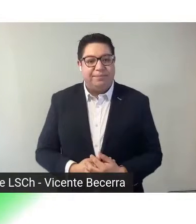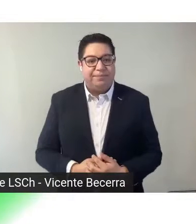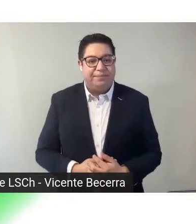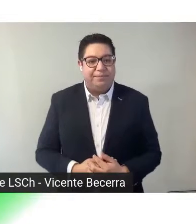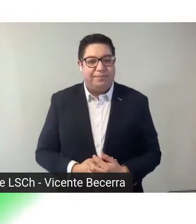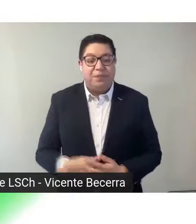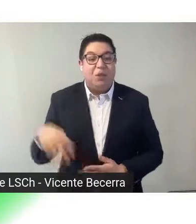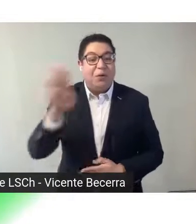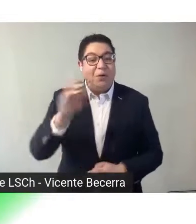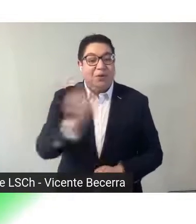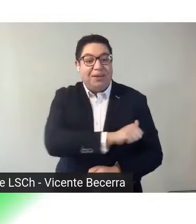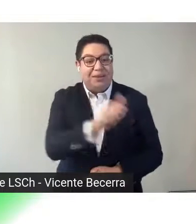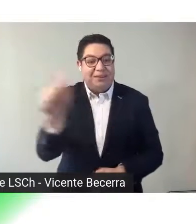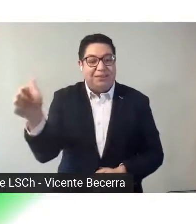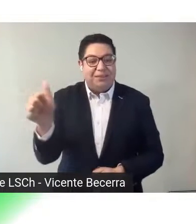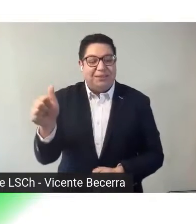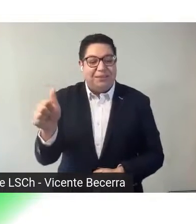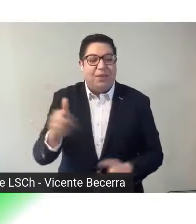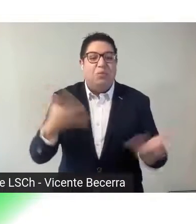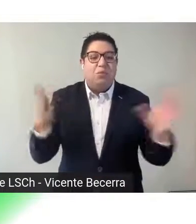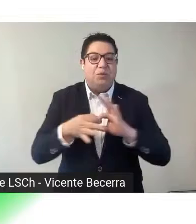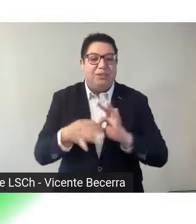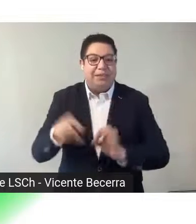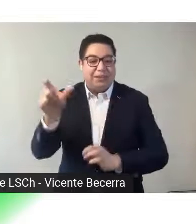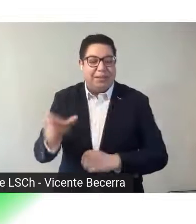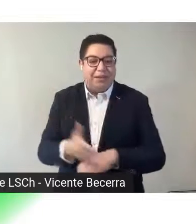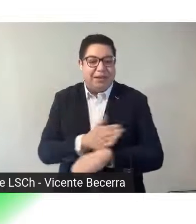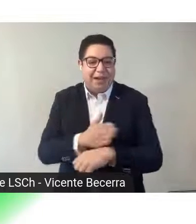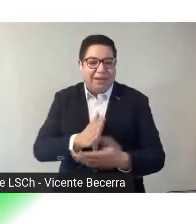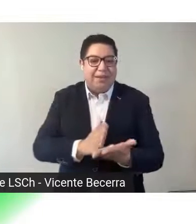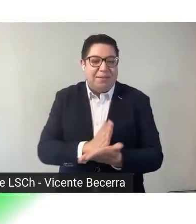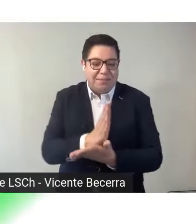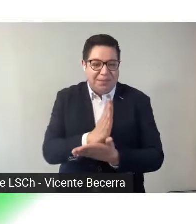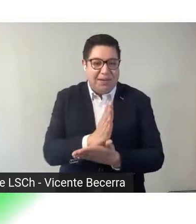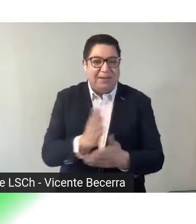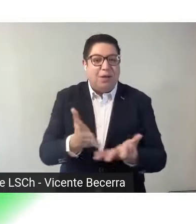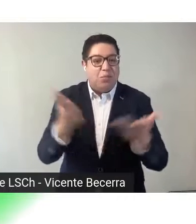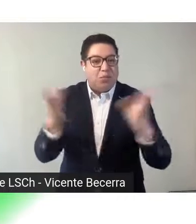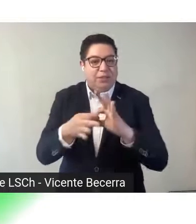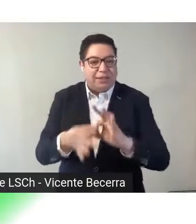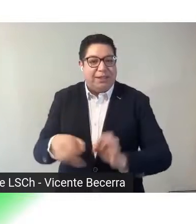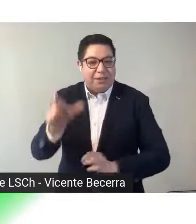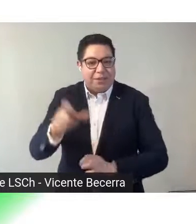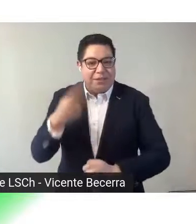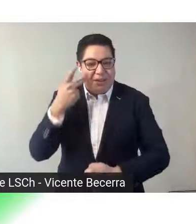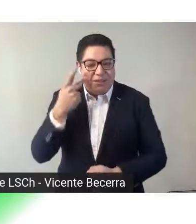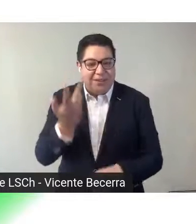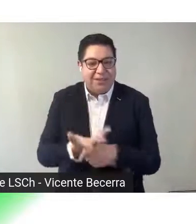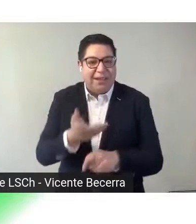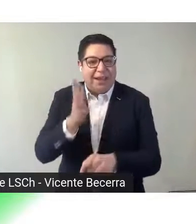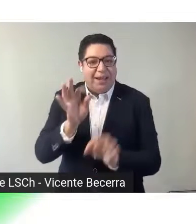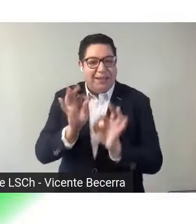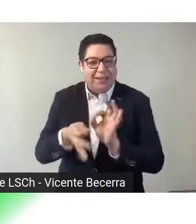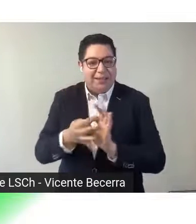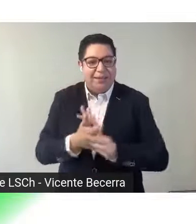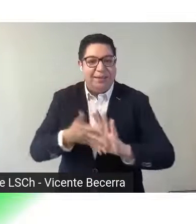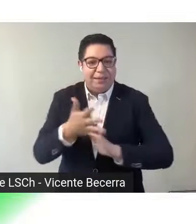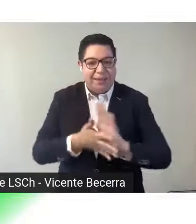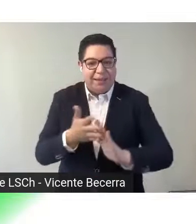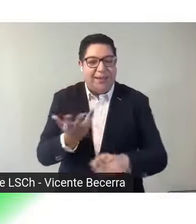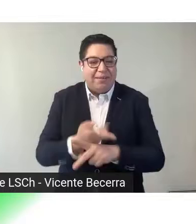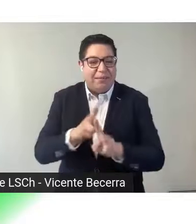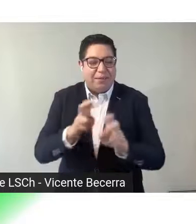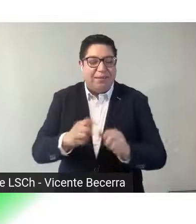Hola a todos. Muchas gracias, Orlando, por esa introducción. Muchas gracias también a Vicente, nuestro intérprete de lenguaje de señas, que nos va a